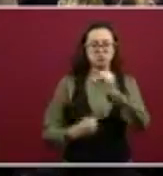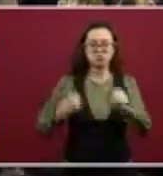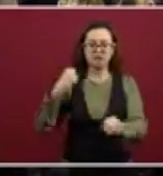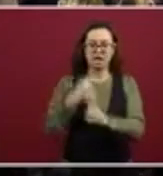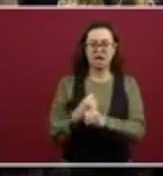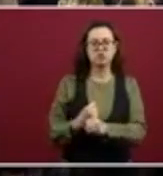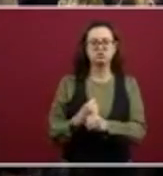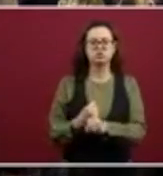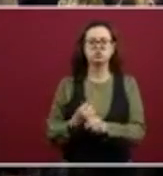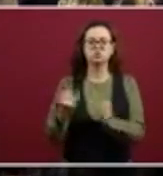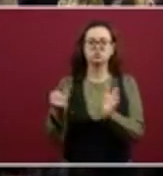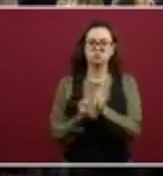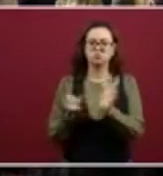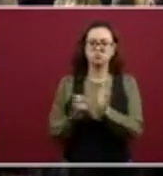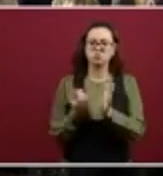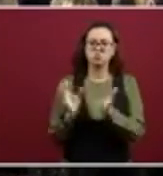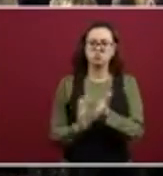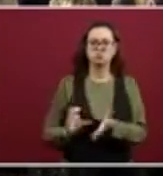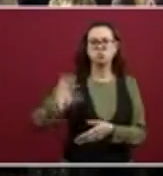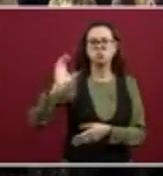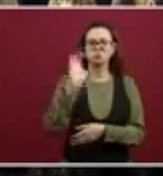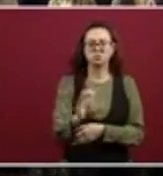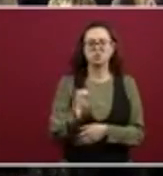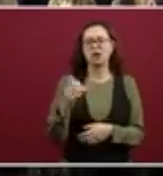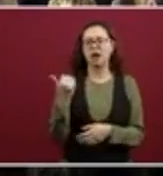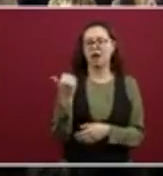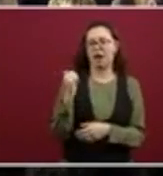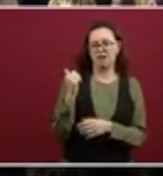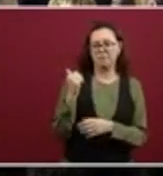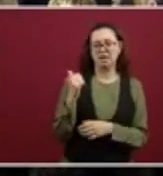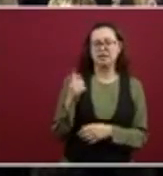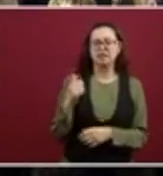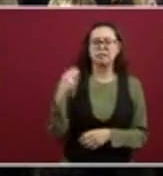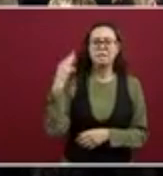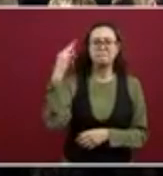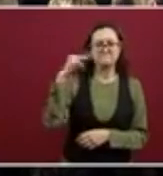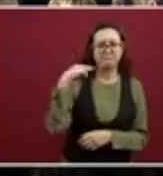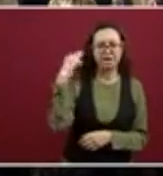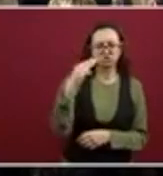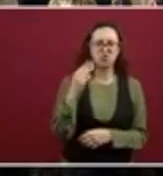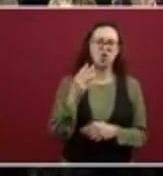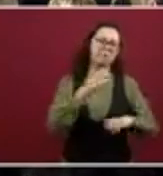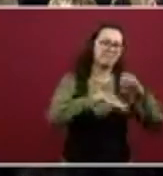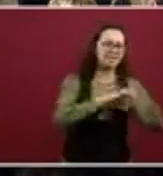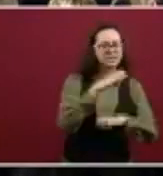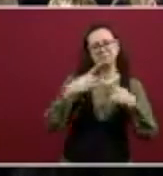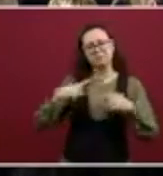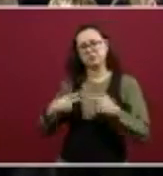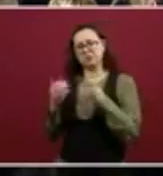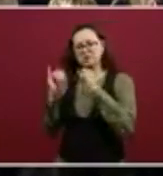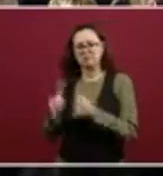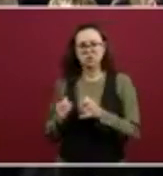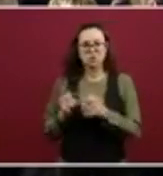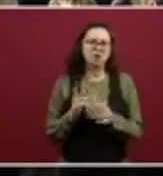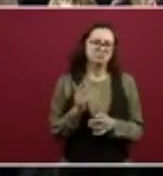Ahora a finales de abril, personas físicas. En marzo llevamos a cabo las personas morales. Y aquí se puede